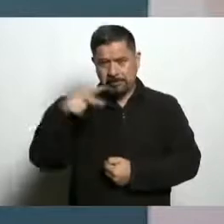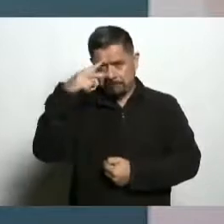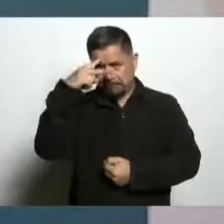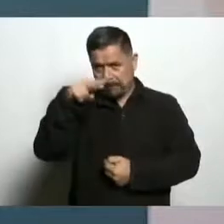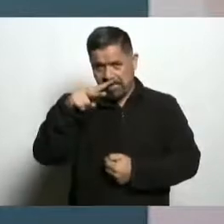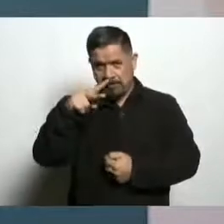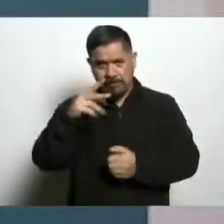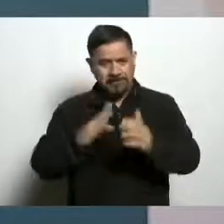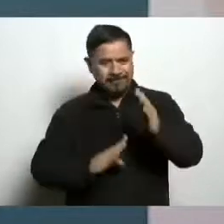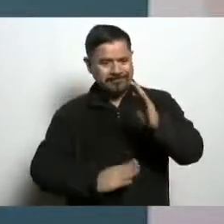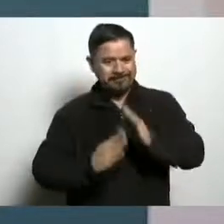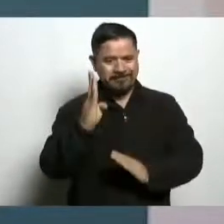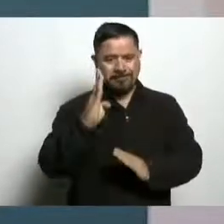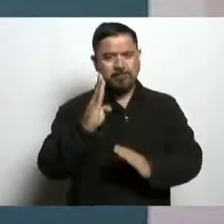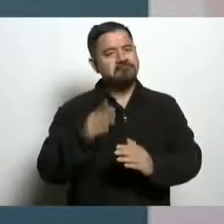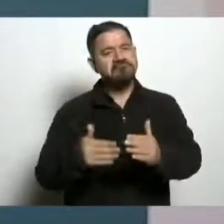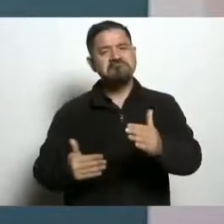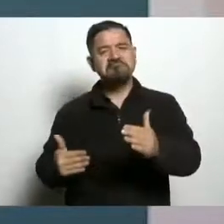progresen.